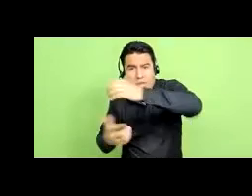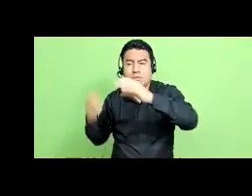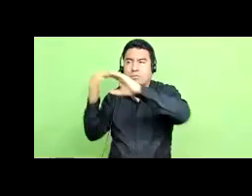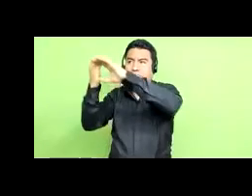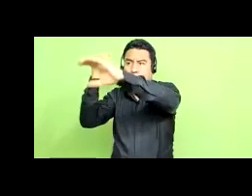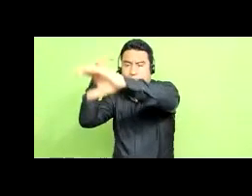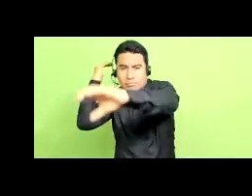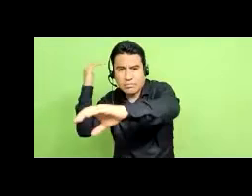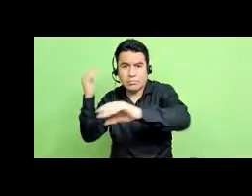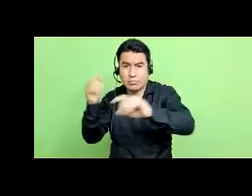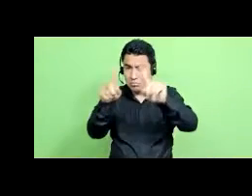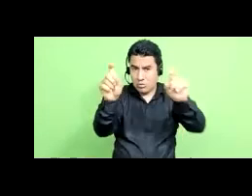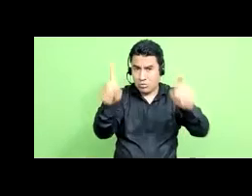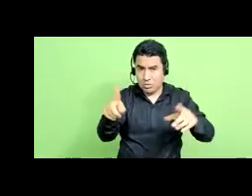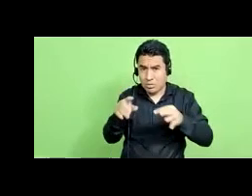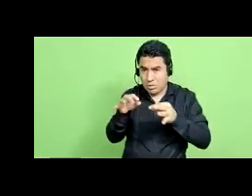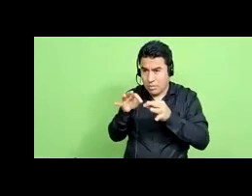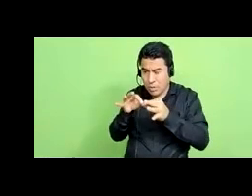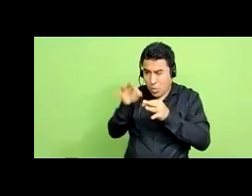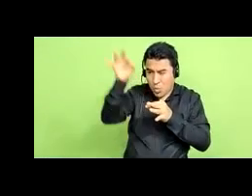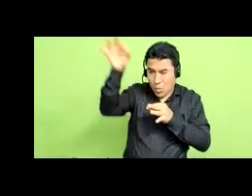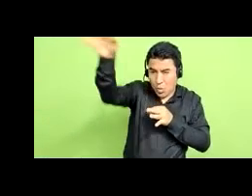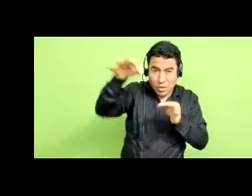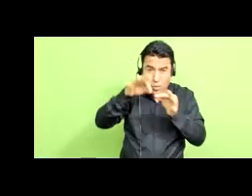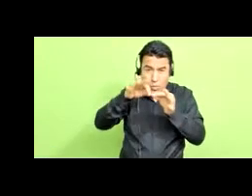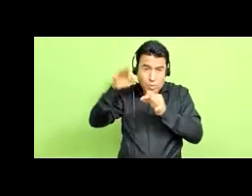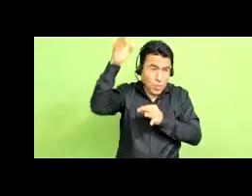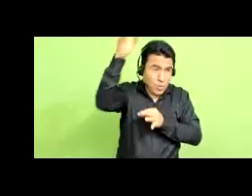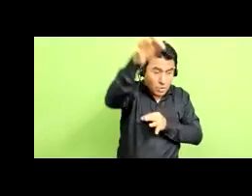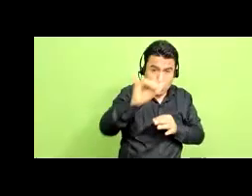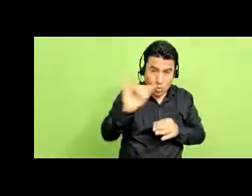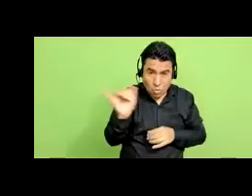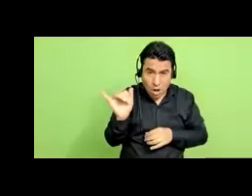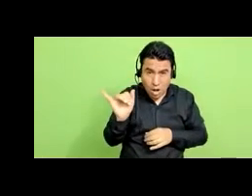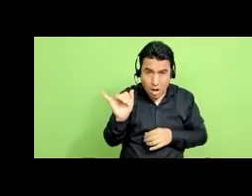rural favor tu apreciación mariel de muchas gracias